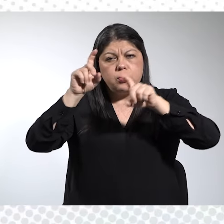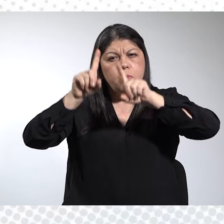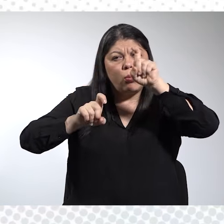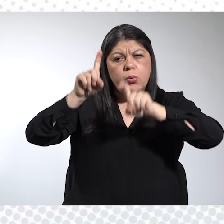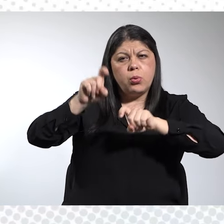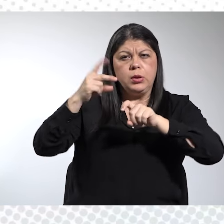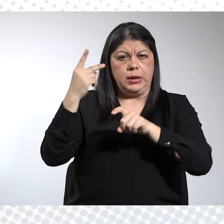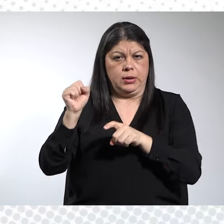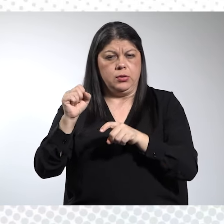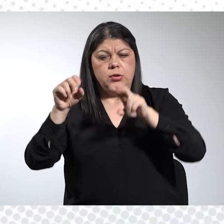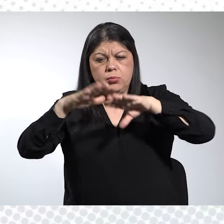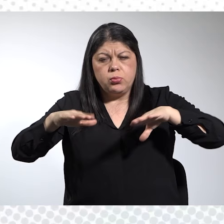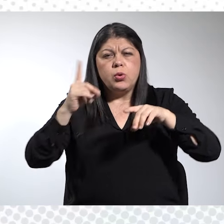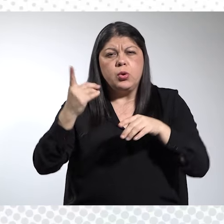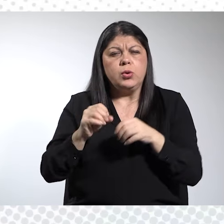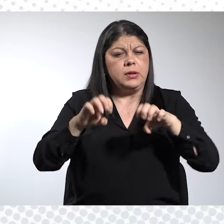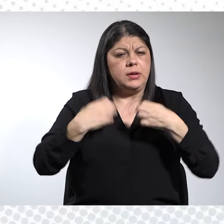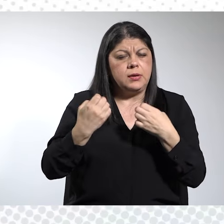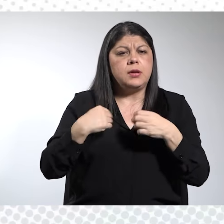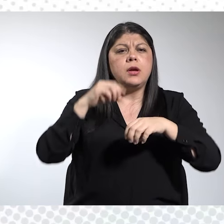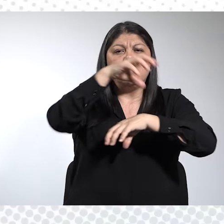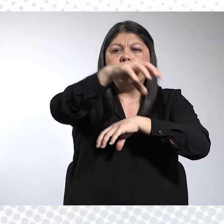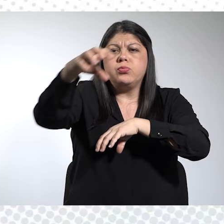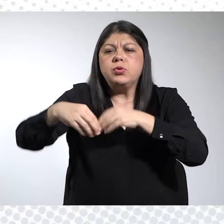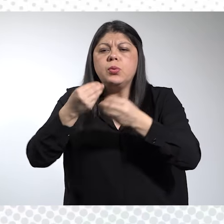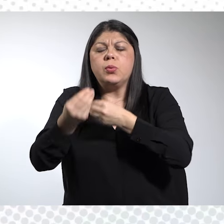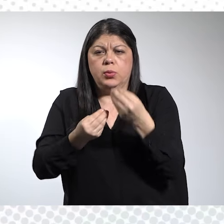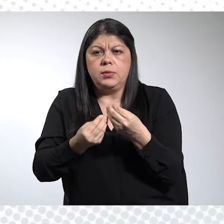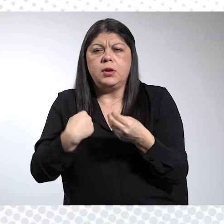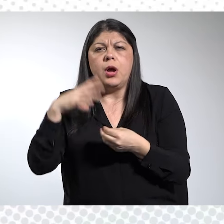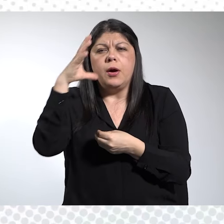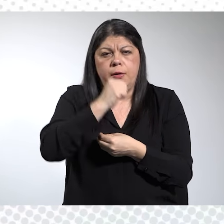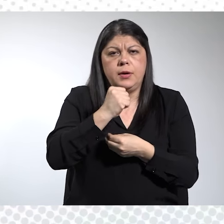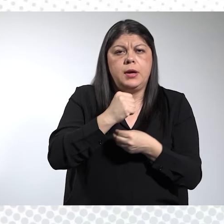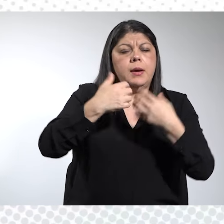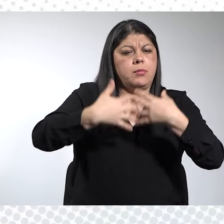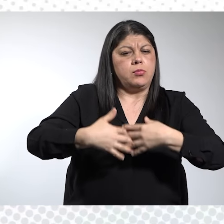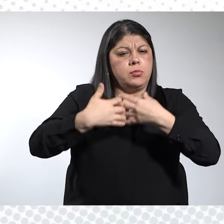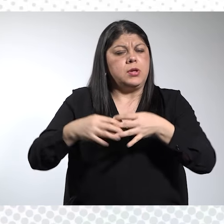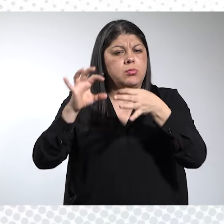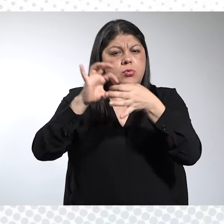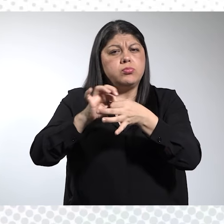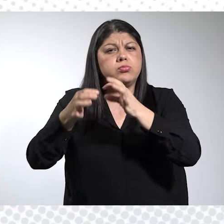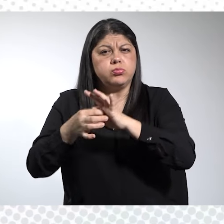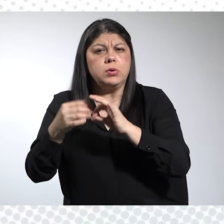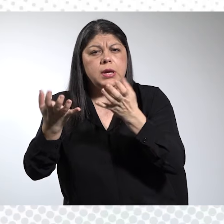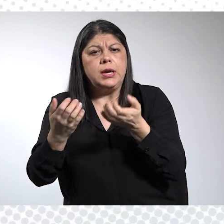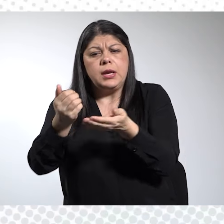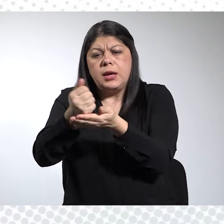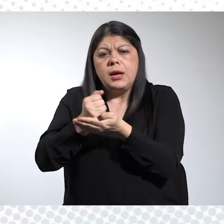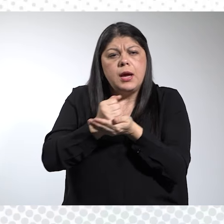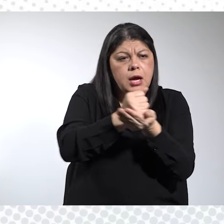diagnóstico regional de donde pueden estar colocadas diferentes zonas francas de producción y sobre todo las empresas y encadenamientos que quieren